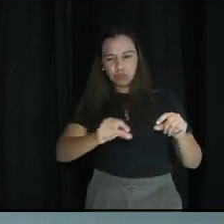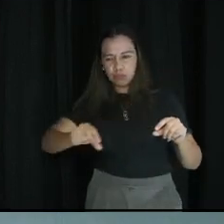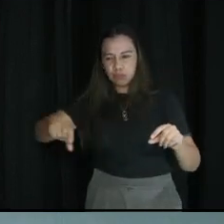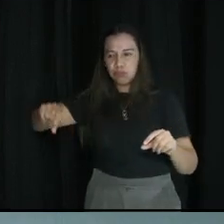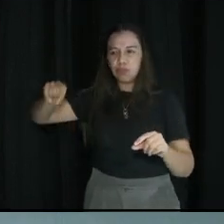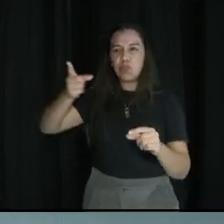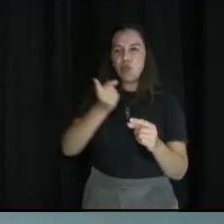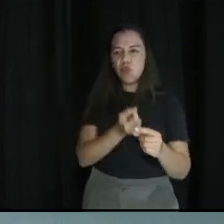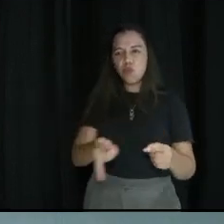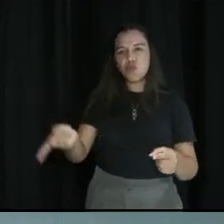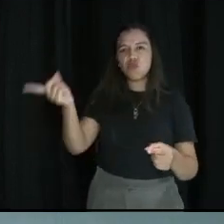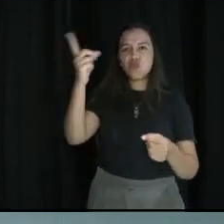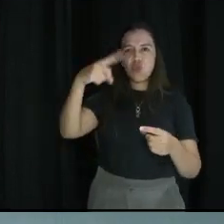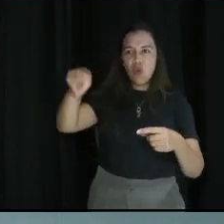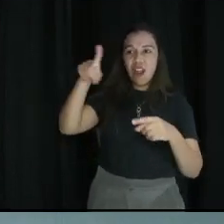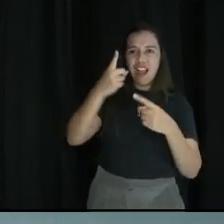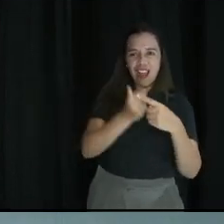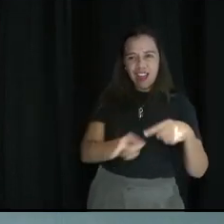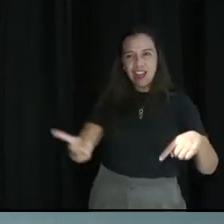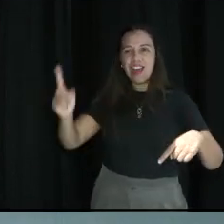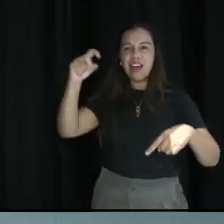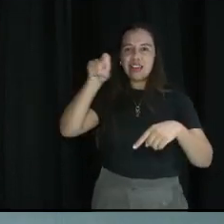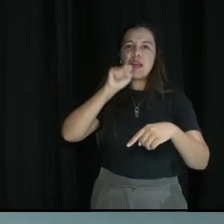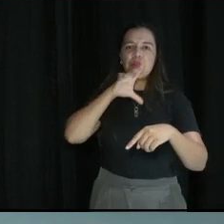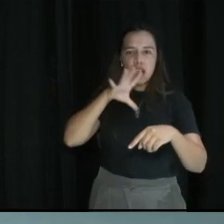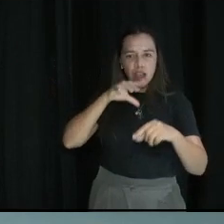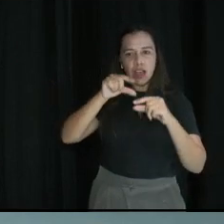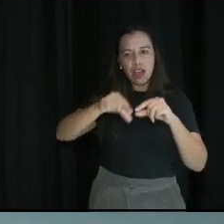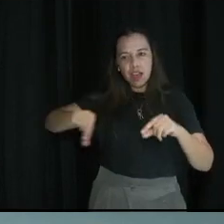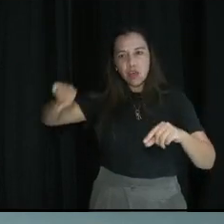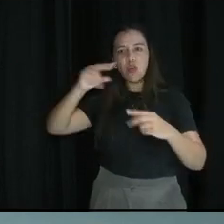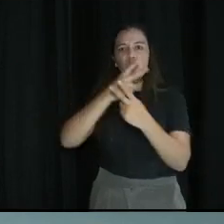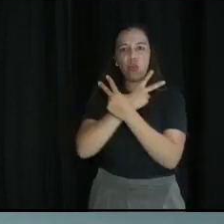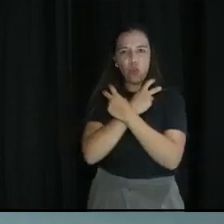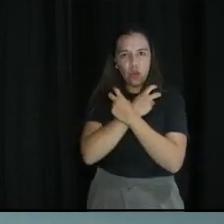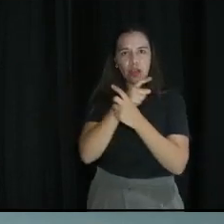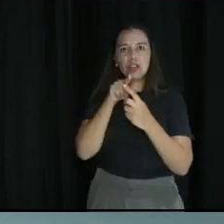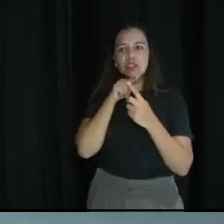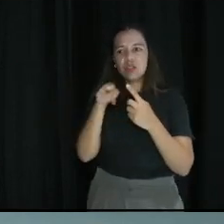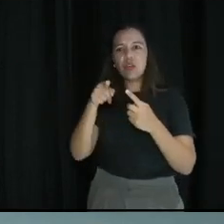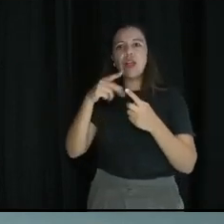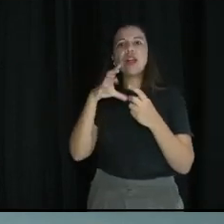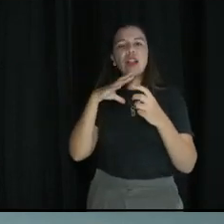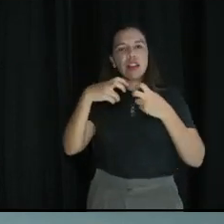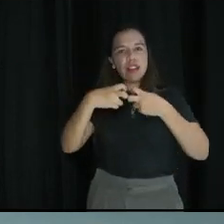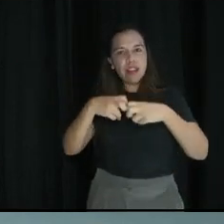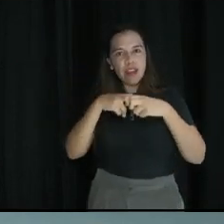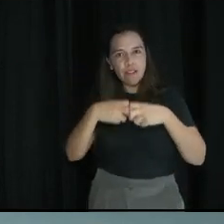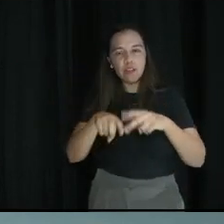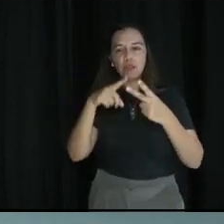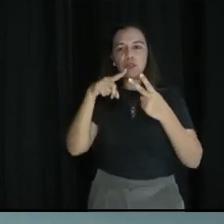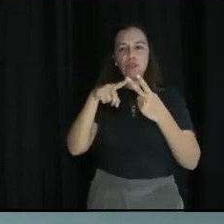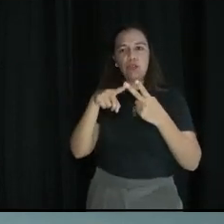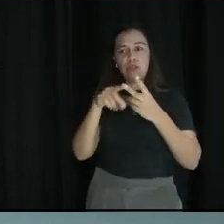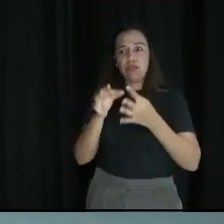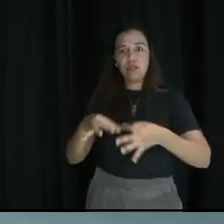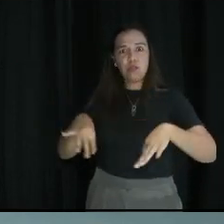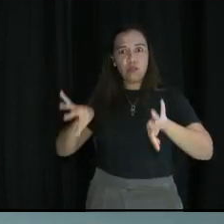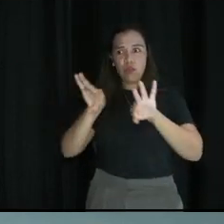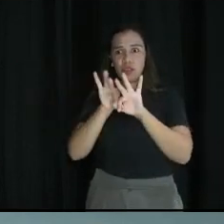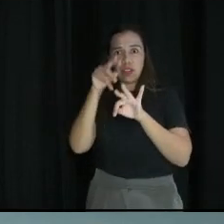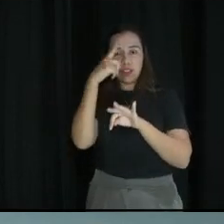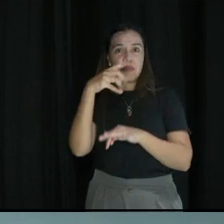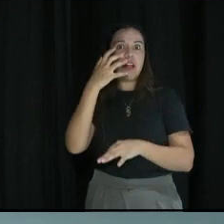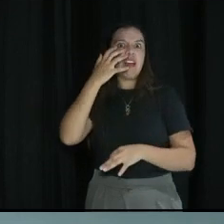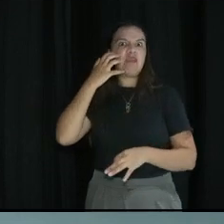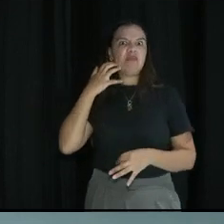la cola también lleva terminaciones nerviosas, lleva médula y cumplen una función importante en los animales y sobre todo en este tipo de animales, que juegan